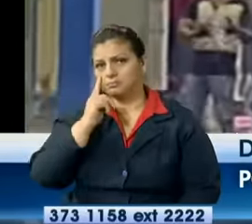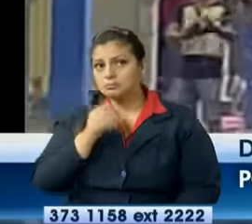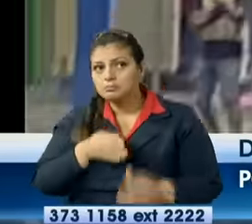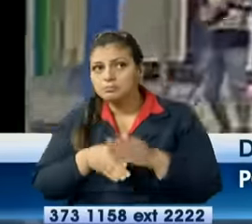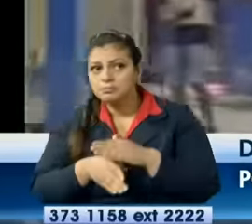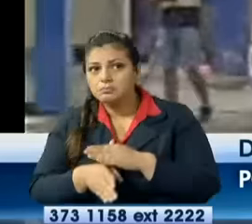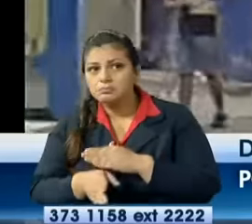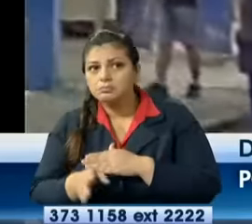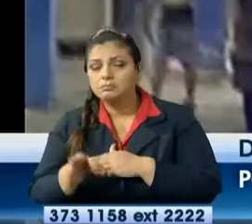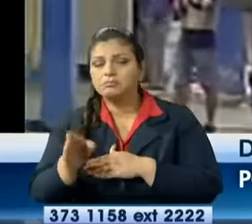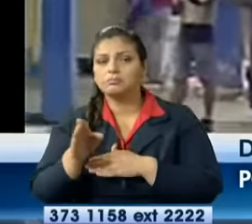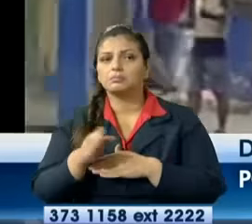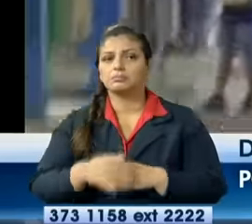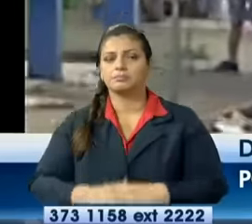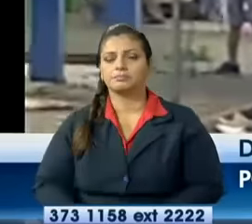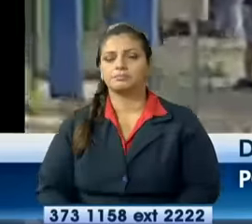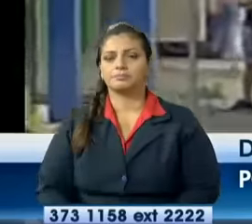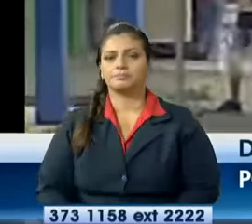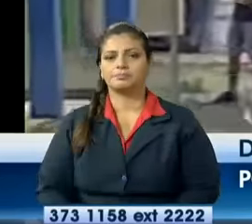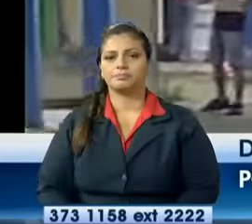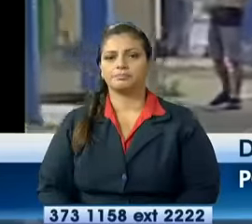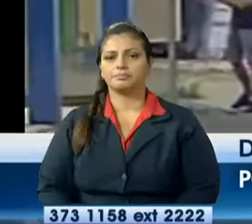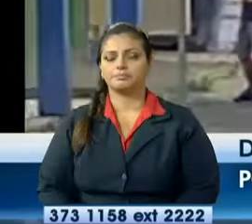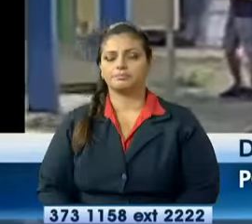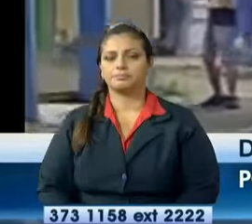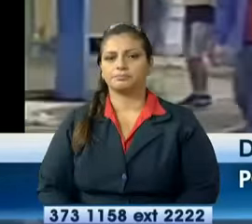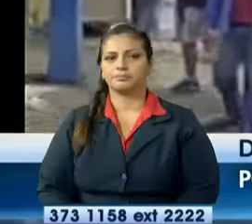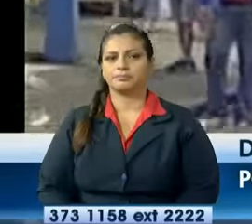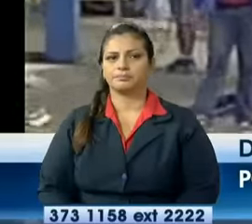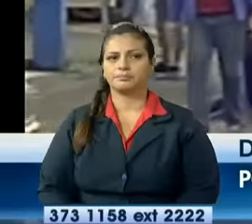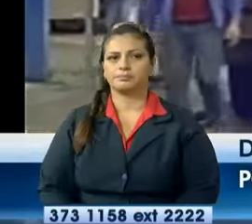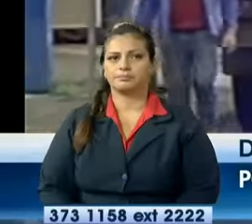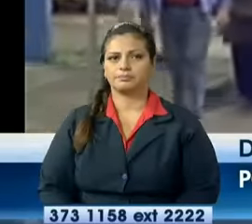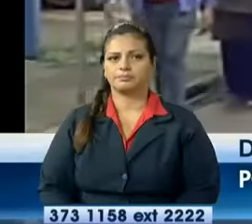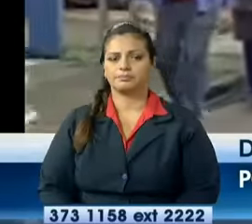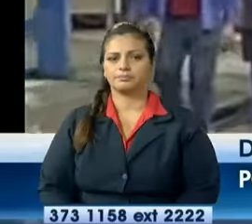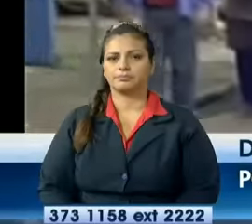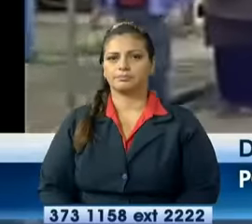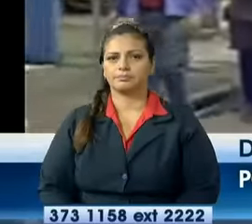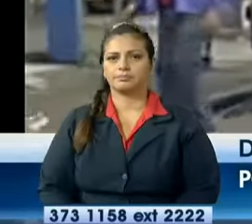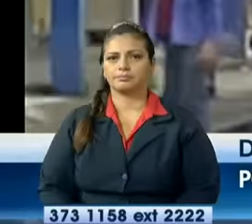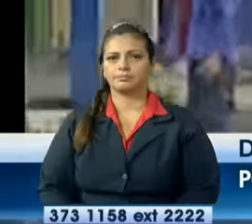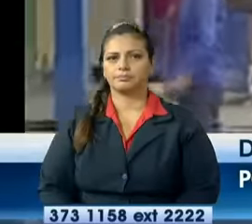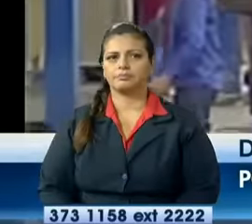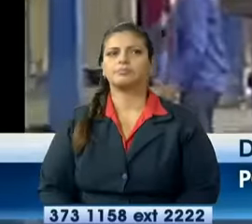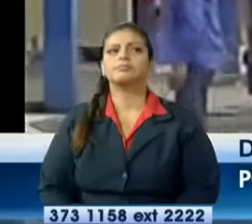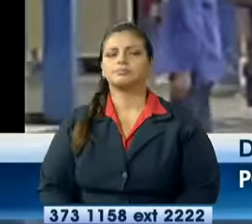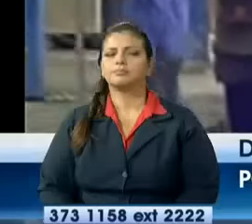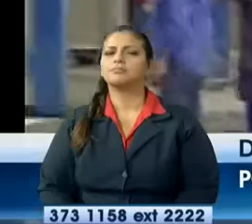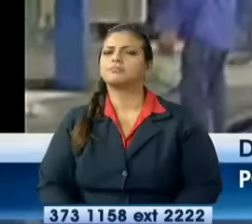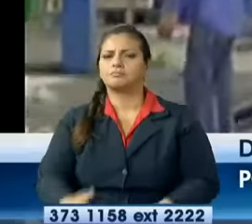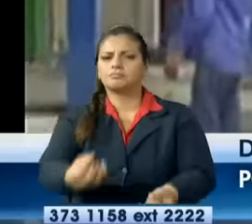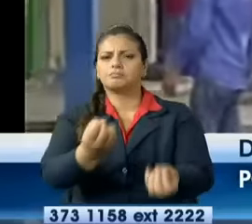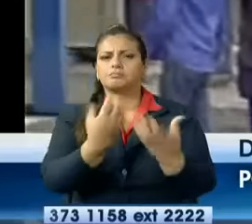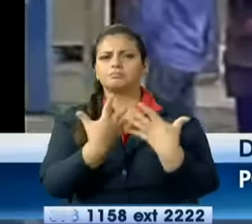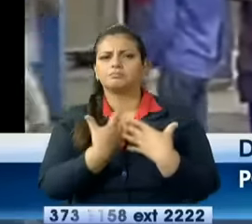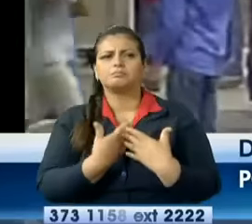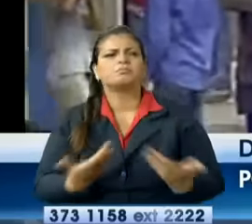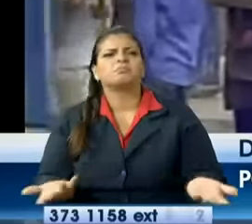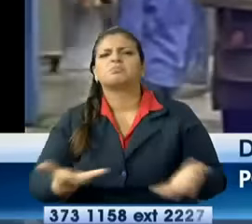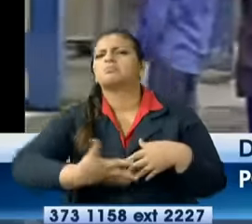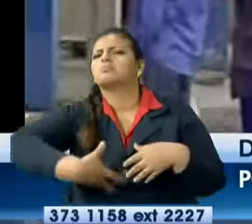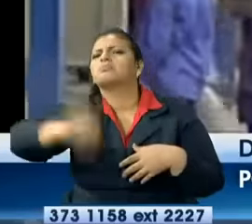impresión llevamos por parte de quienes están retirando la mercadería en estos instantes. A ver qué nos manifiestan, que nos cuentan a dónde